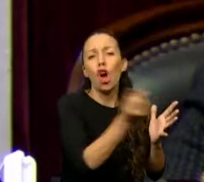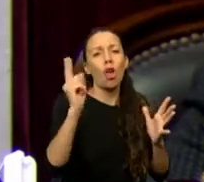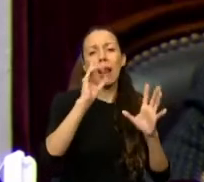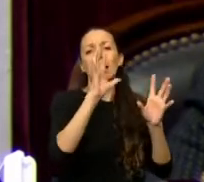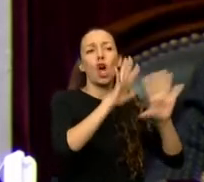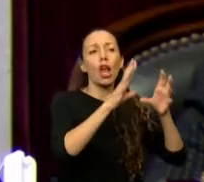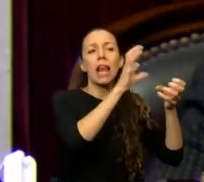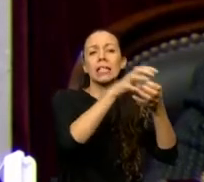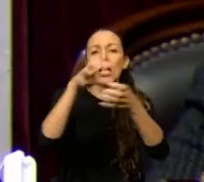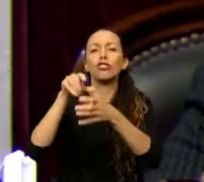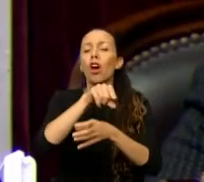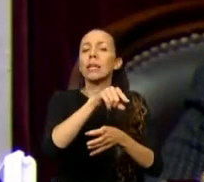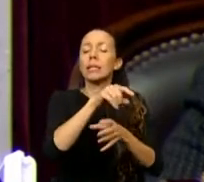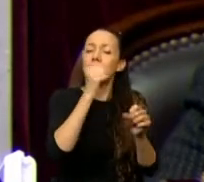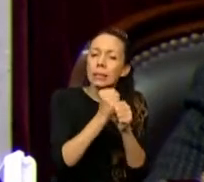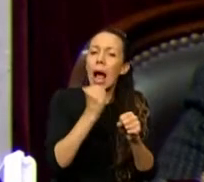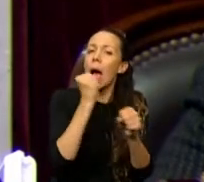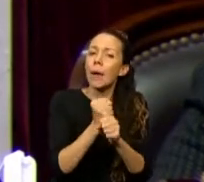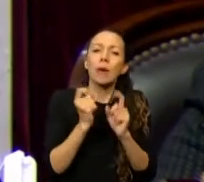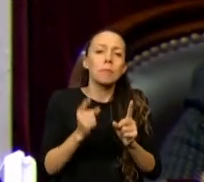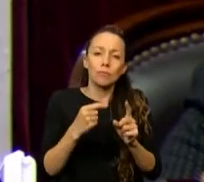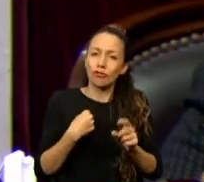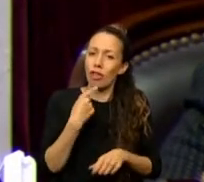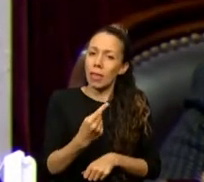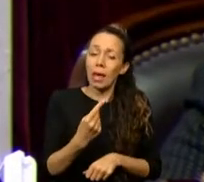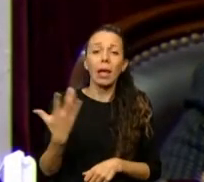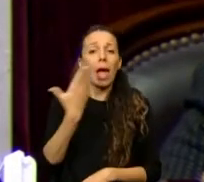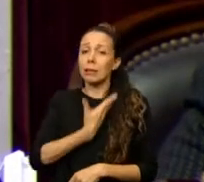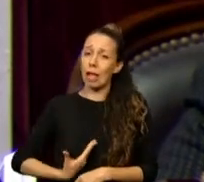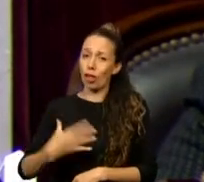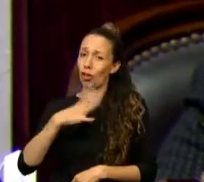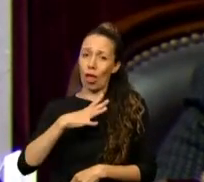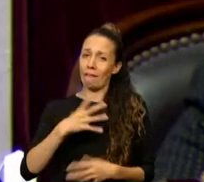tarea, que hacen este trabajo, como dije, donde el Estado aún no puede llegar.